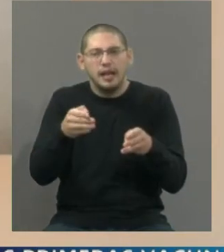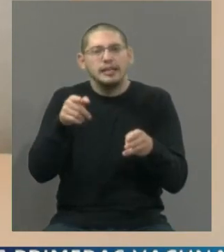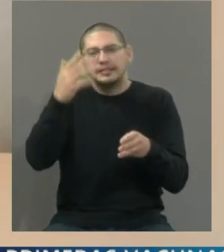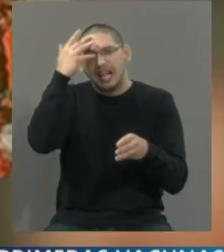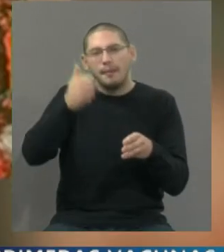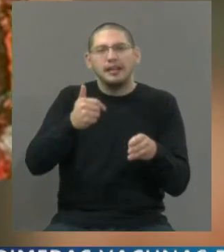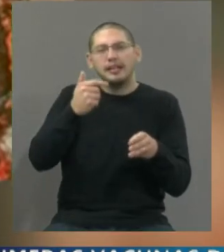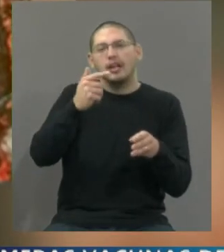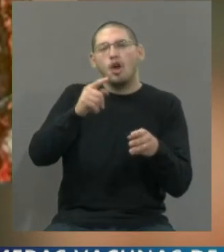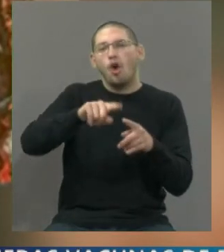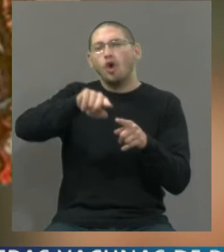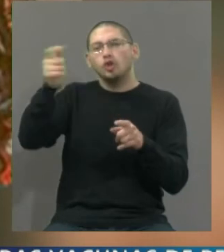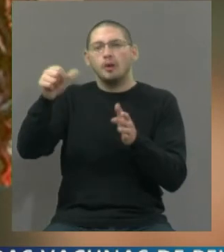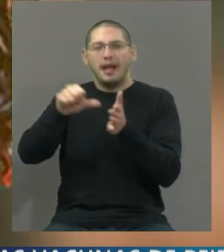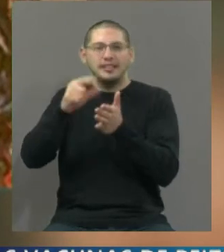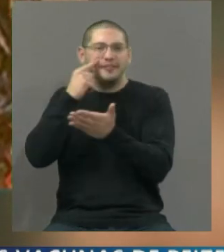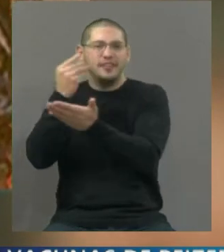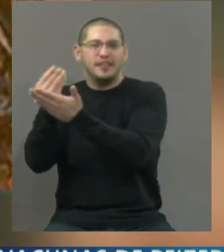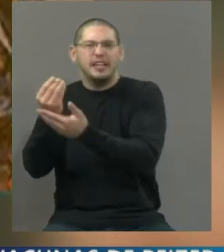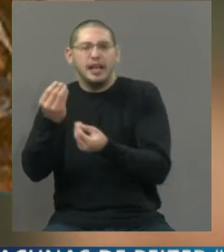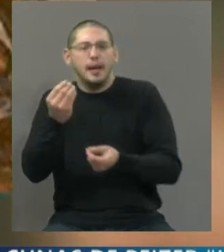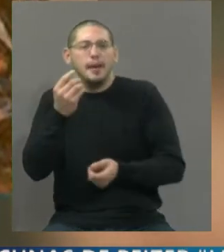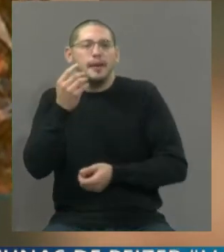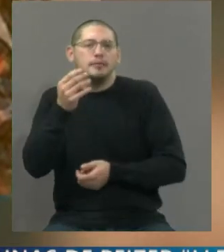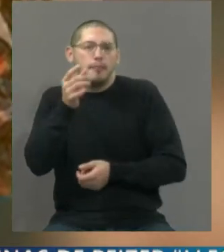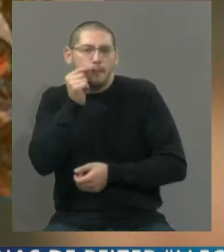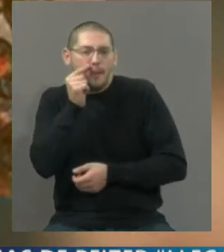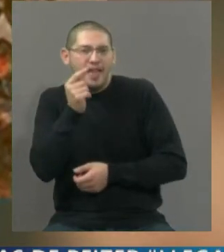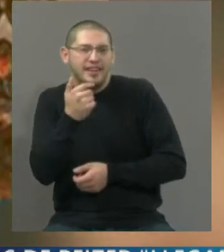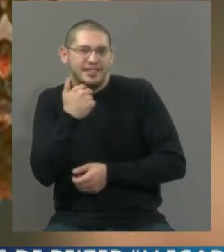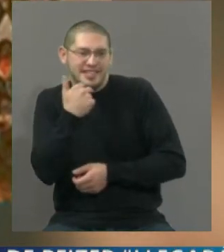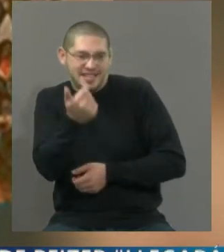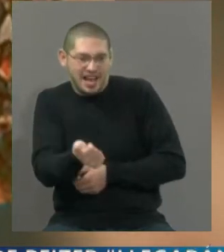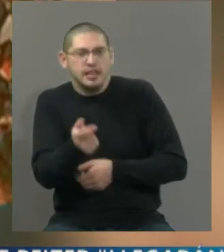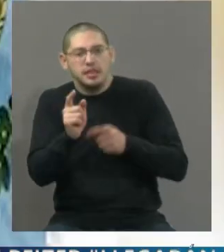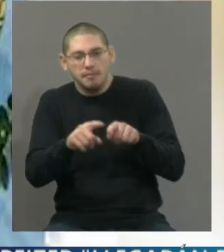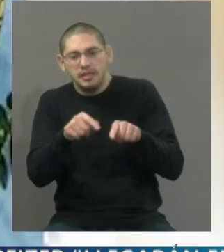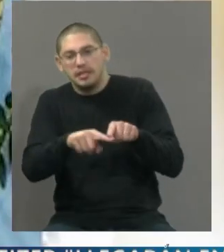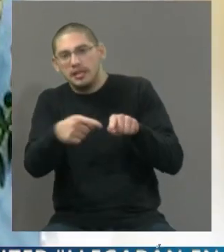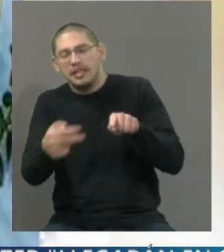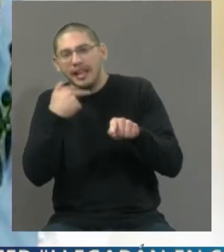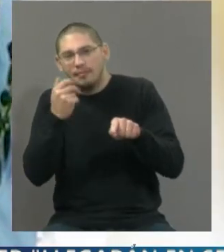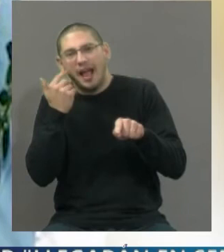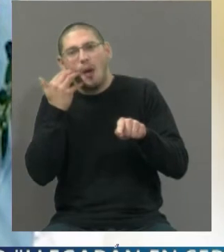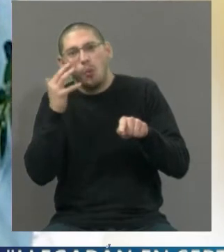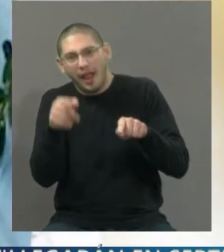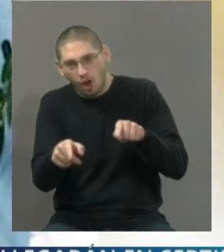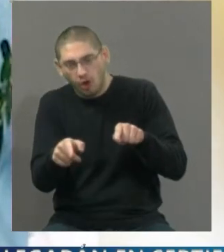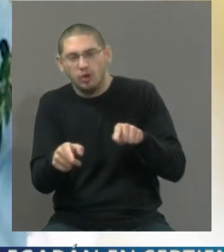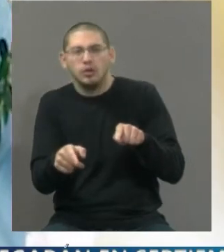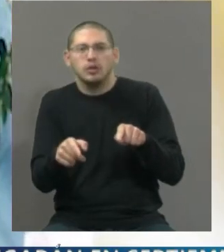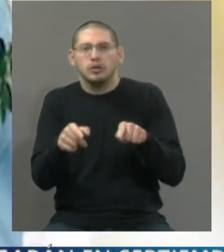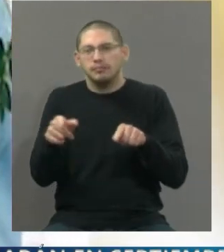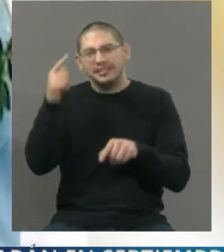exiliado, ¿no? Con su rol de padre y abuelo, que muchas veces no tenemos muy claro. Es como que nosotros, San